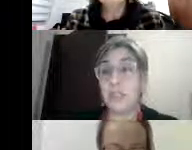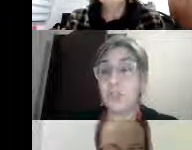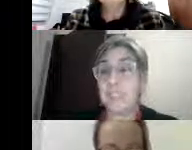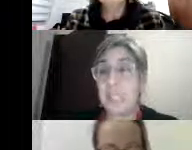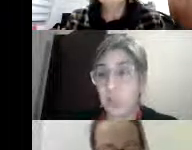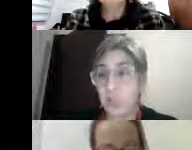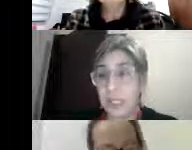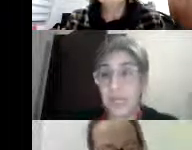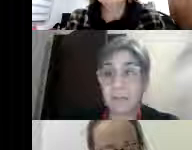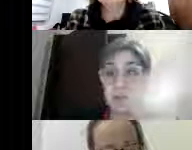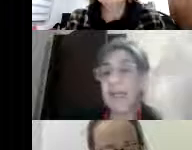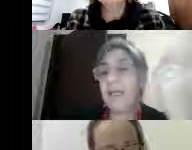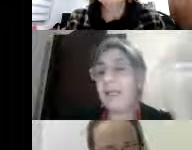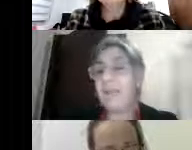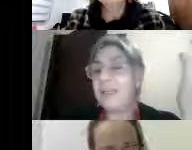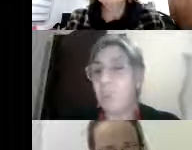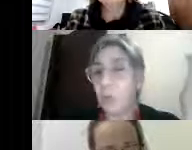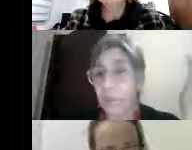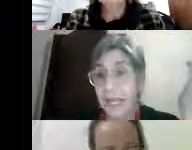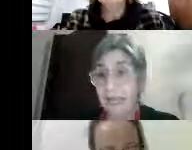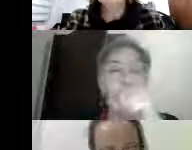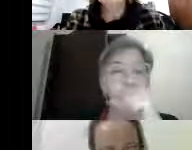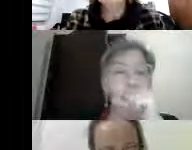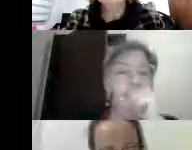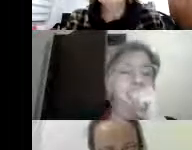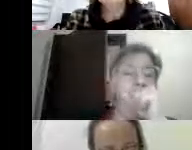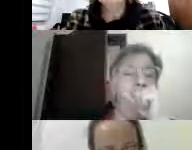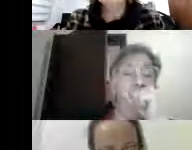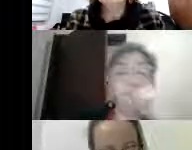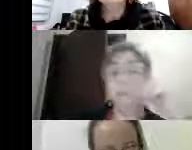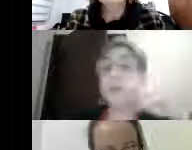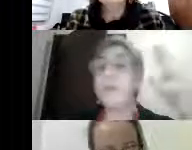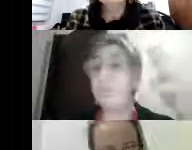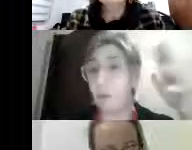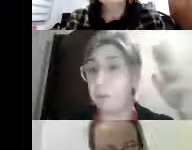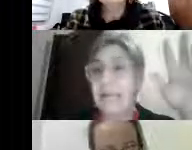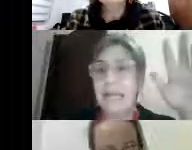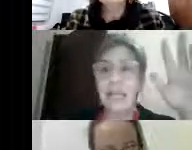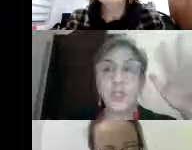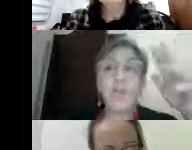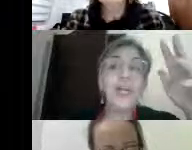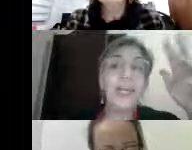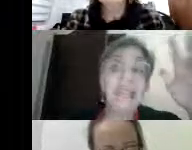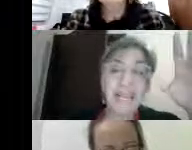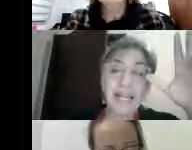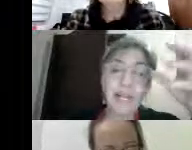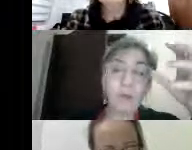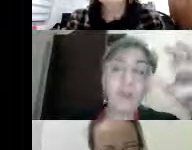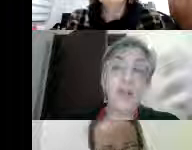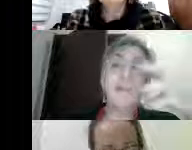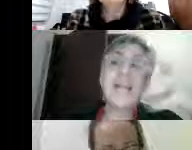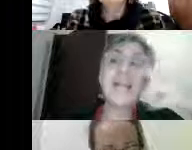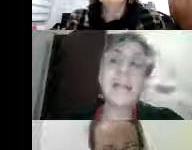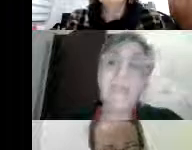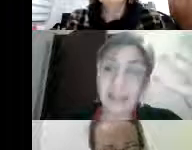medicamento 365 días realmente no es muy coherente. Esto es lo mismo. Ellos ponen,